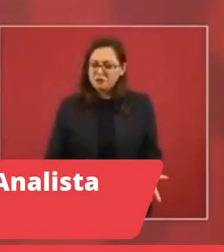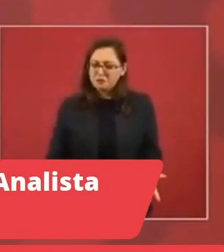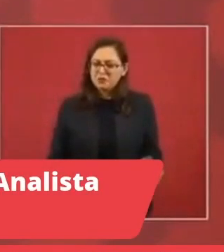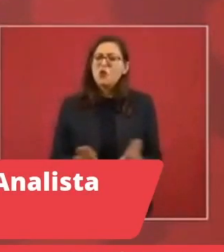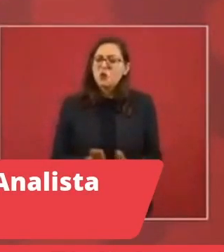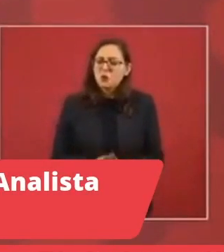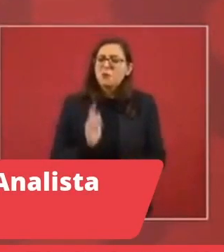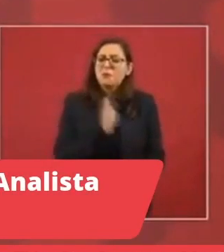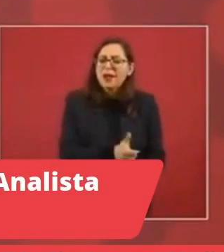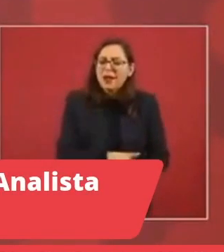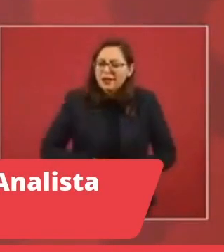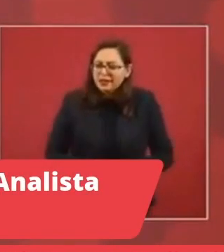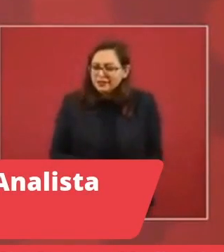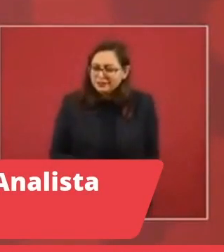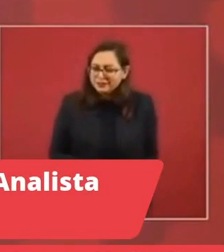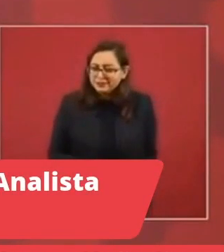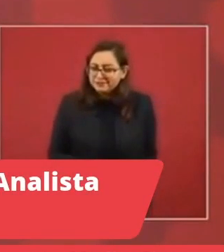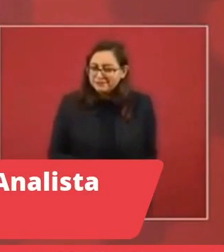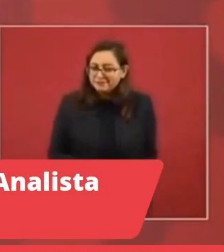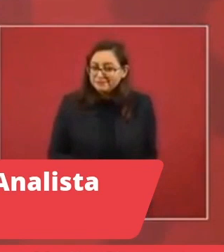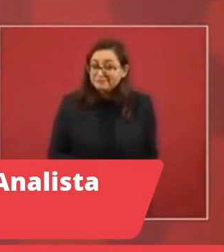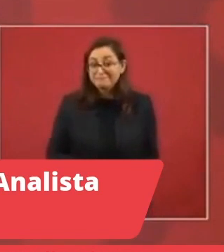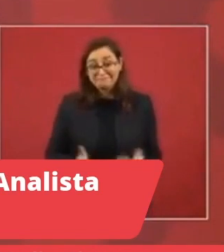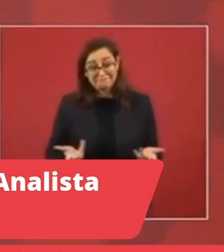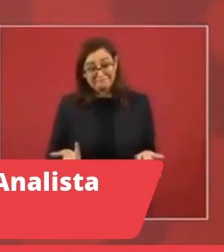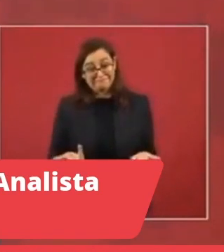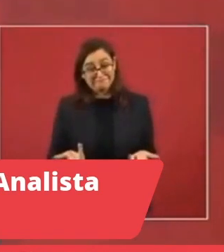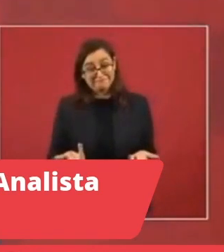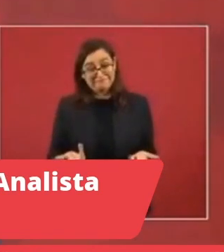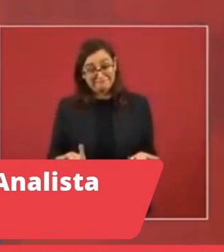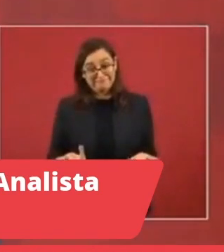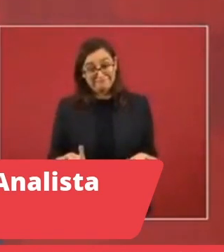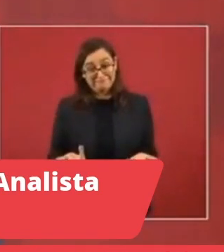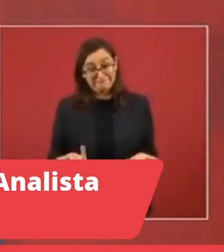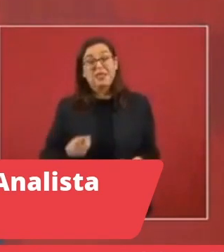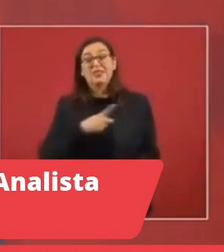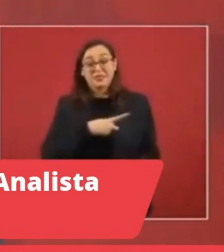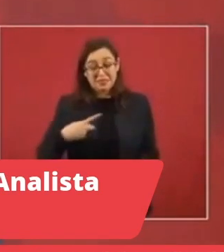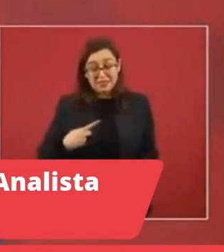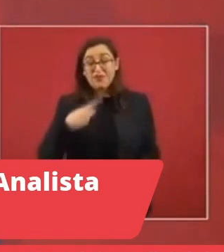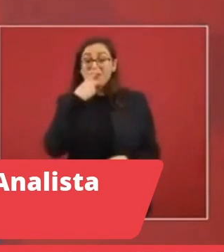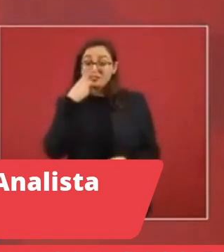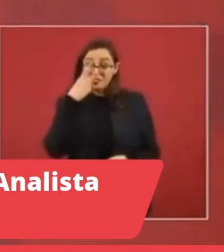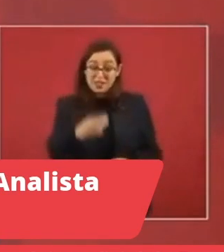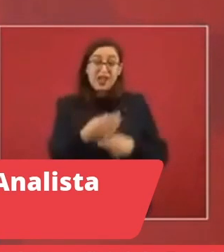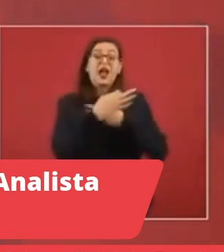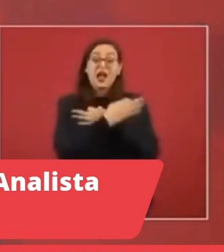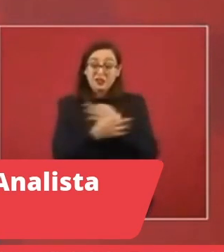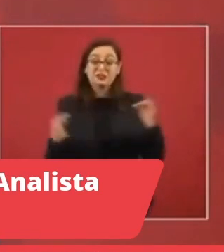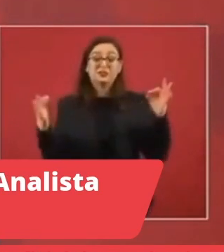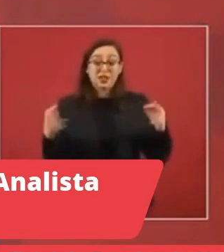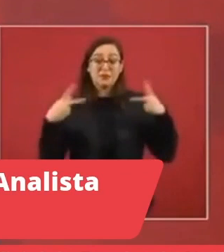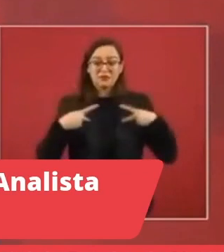aquí en México, donde básicamente no había un diálogo simétrico entre presidencia y